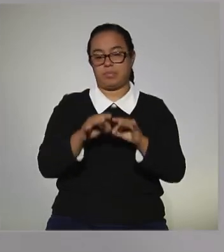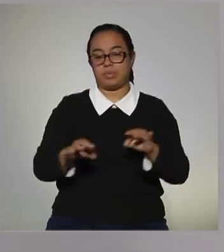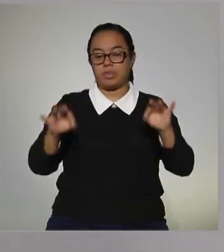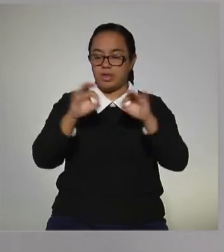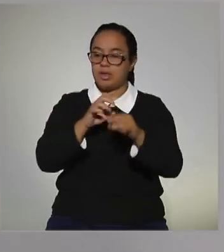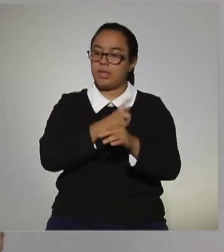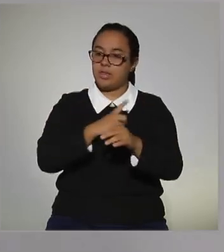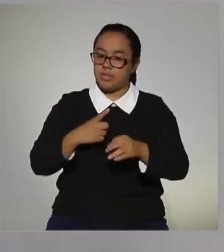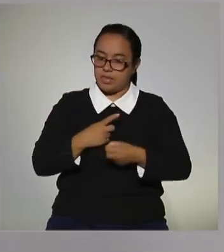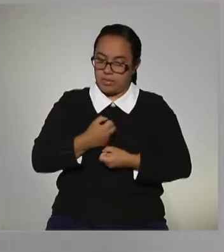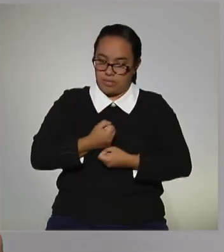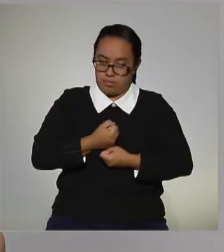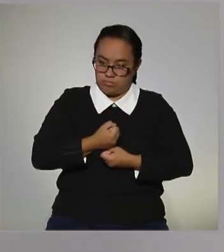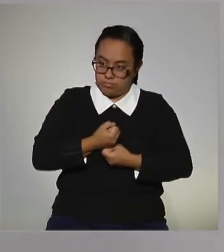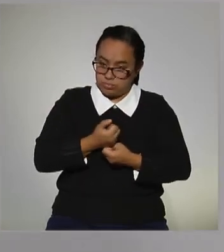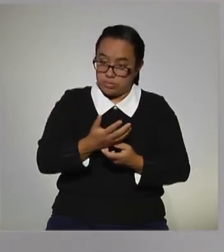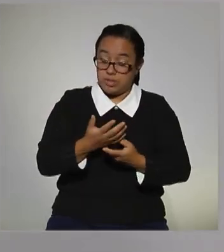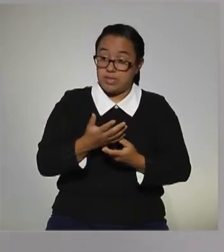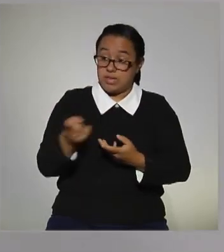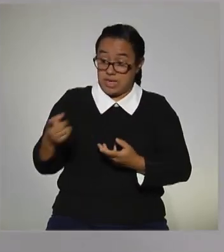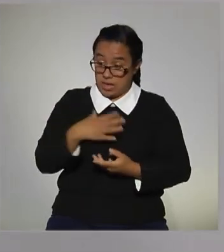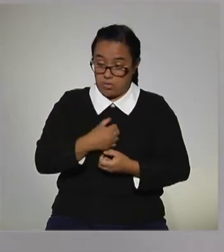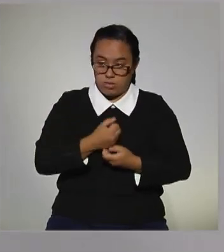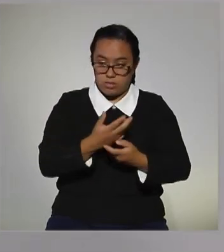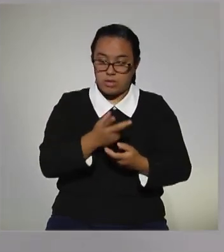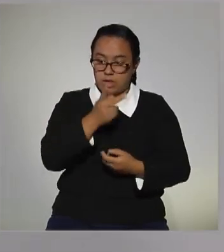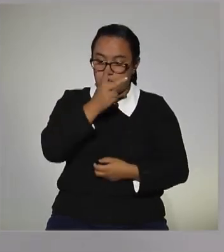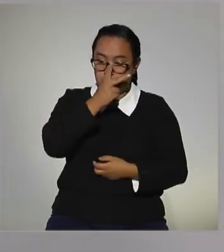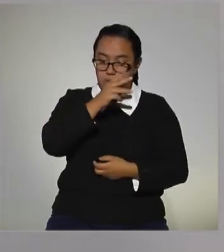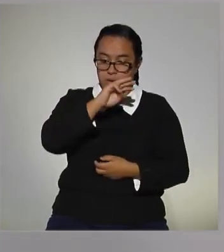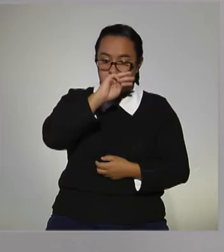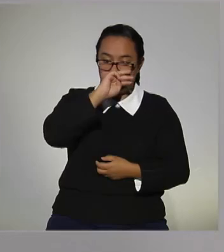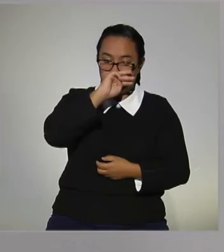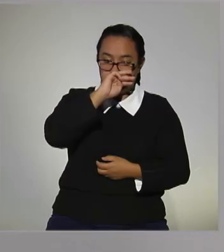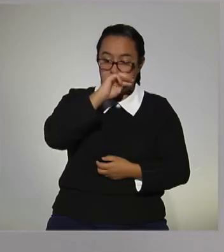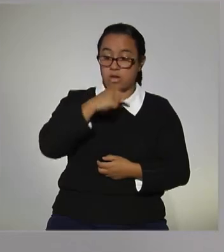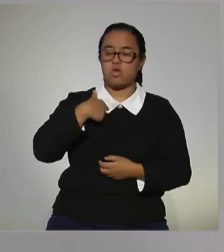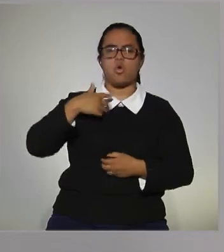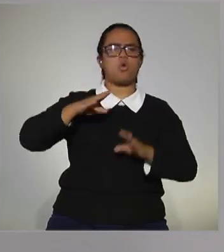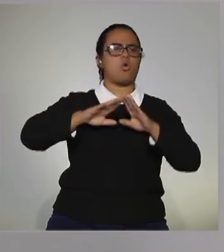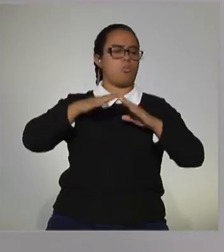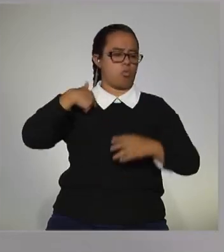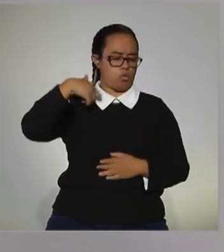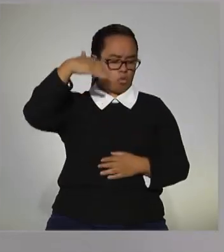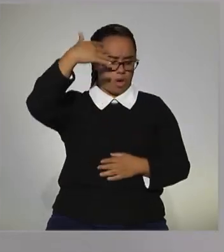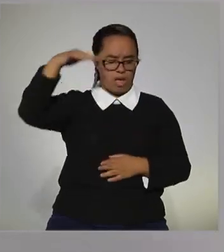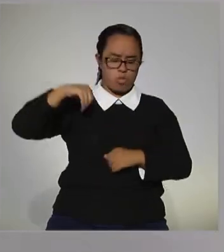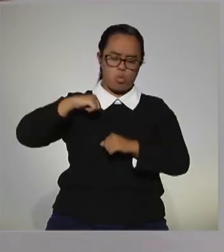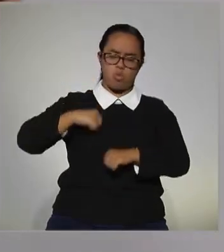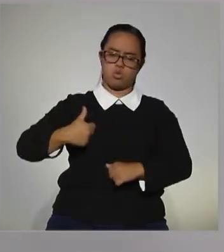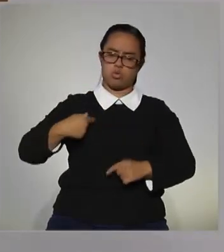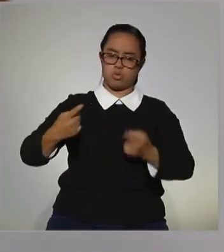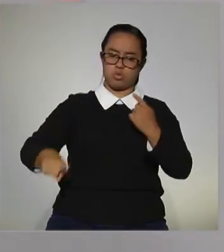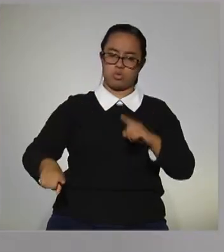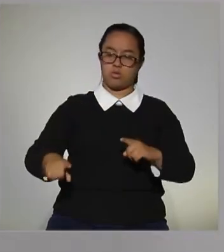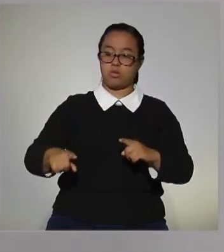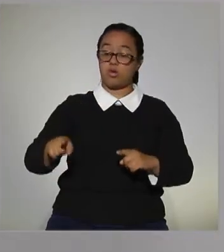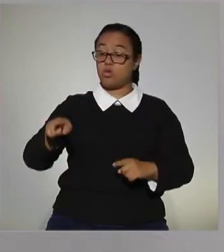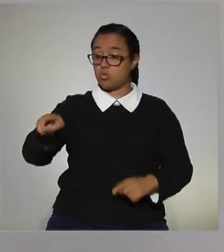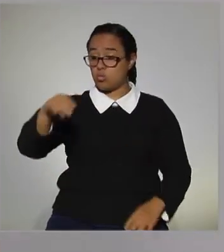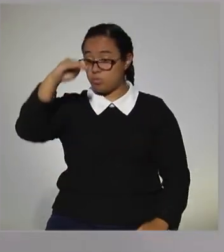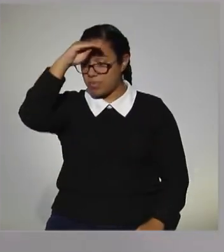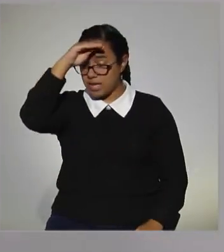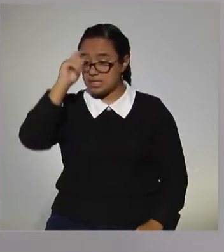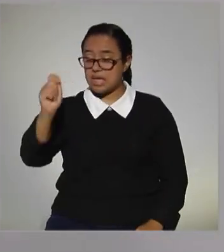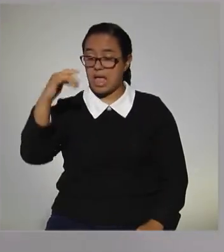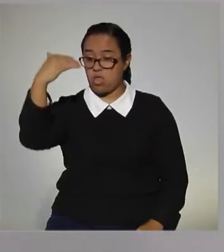empezar a expresarlo y como papás alejarnos del adultocentrismo donde creemos que va a reaccionar como un adulto.